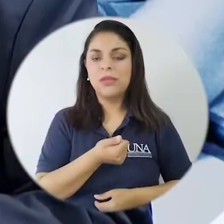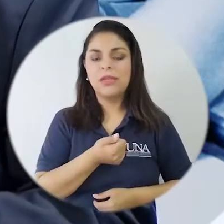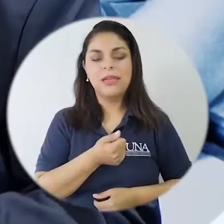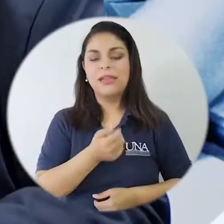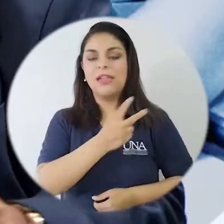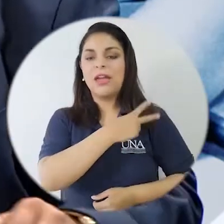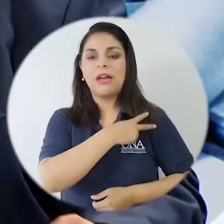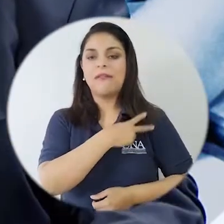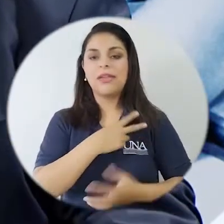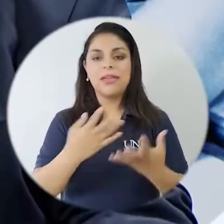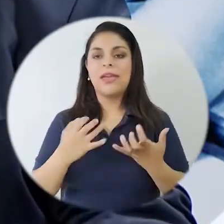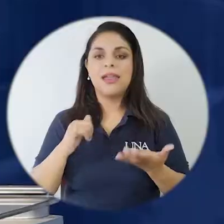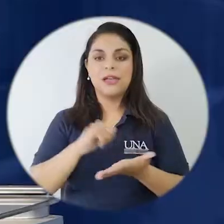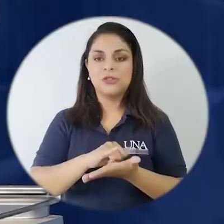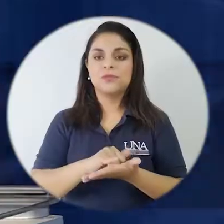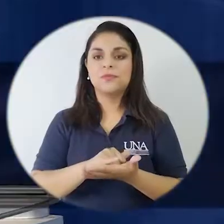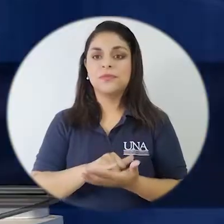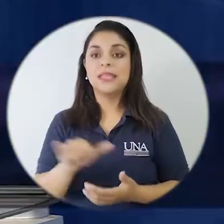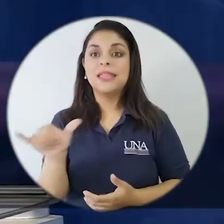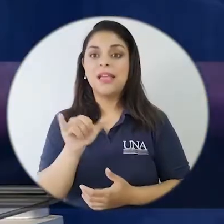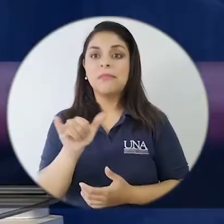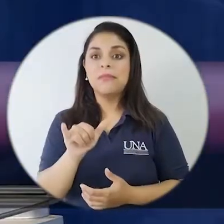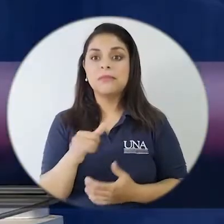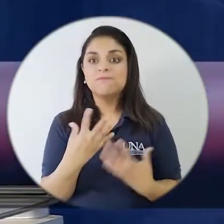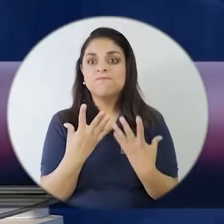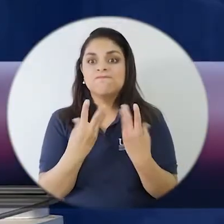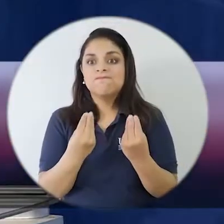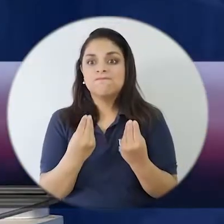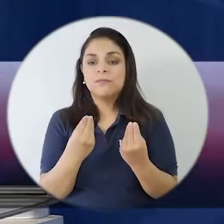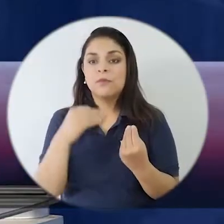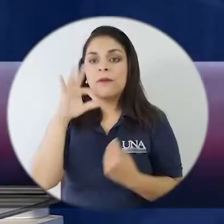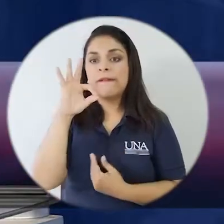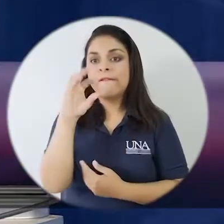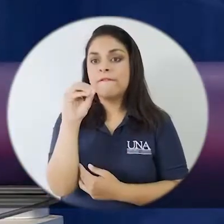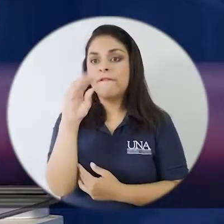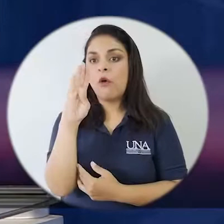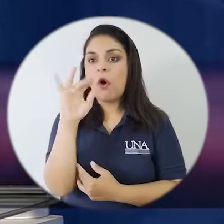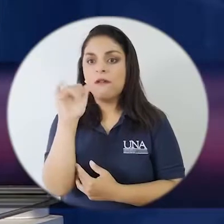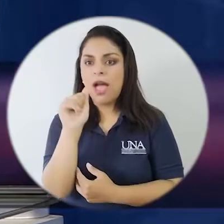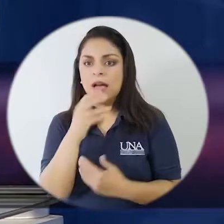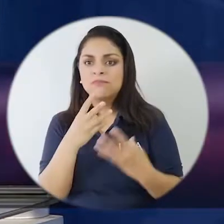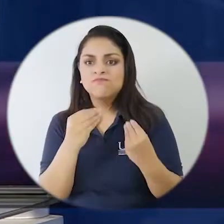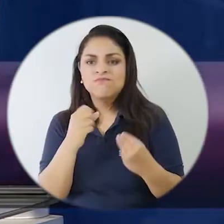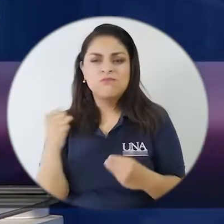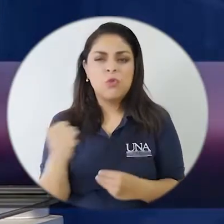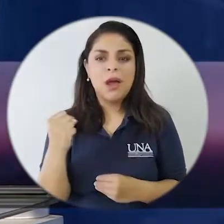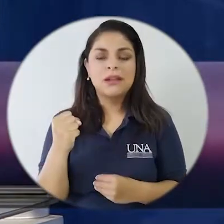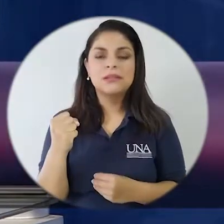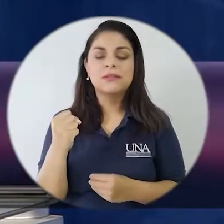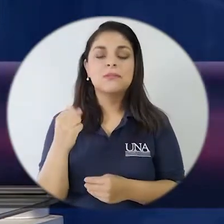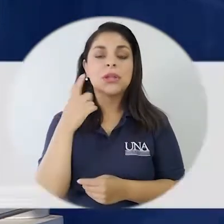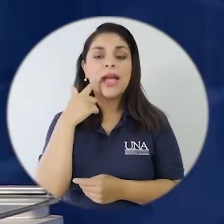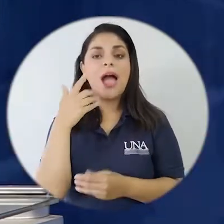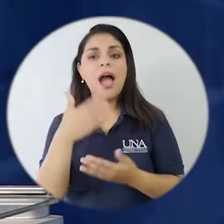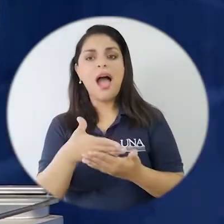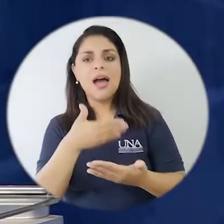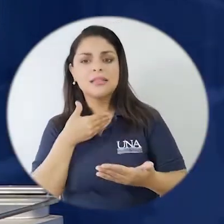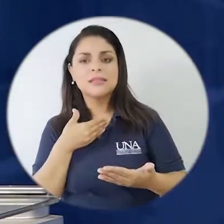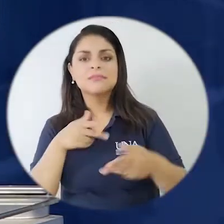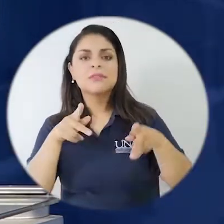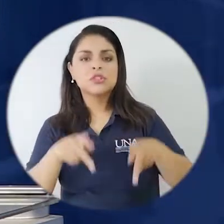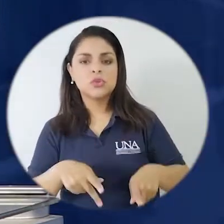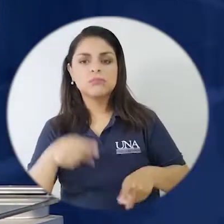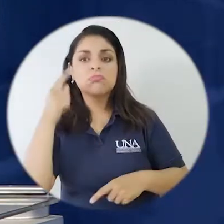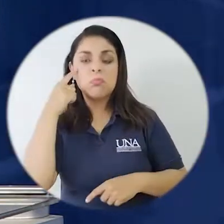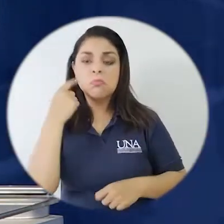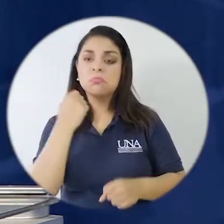jefatura quiere eso. Y a eso yo le sumaría lo de la fobia, porque antes, ¿verdad? La gente le hablaban de teletrabajo y era así, "Ay, sí,